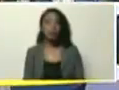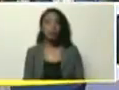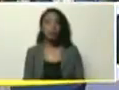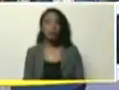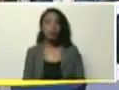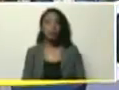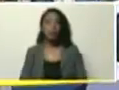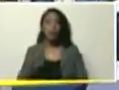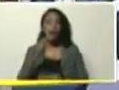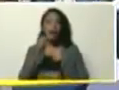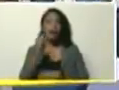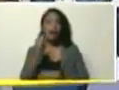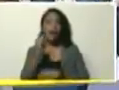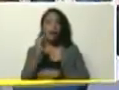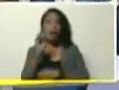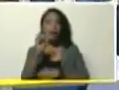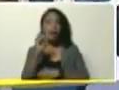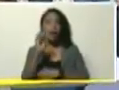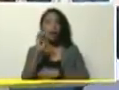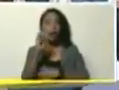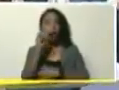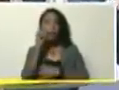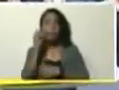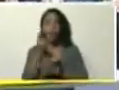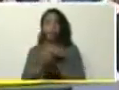Rainer Pulido, de Independencia.